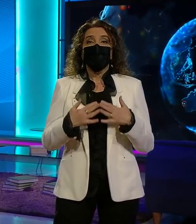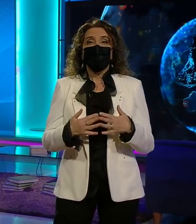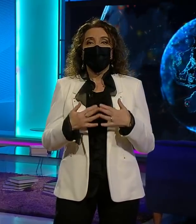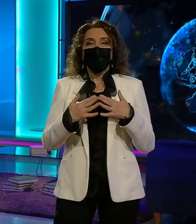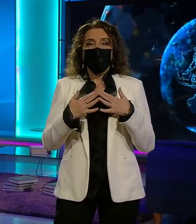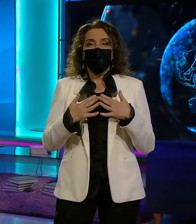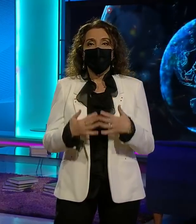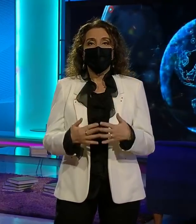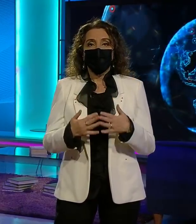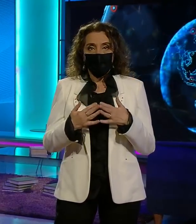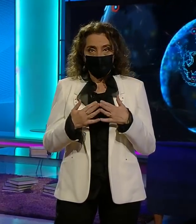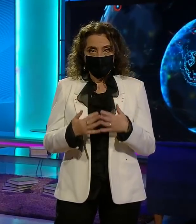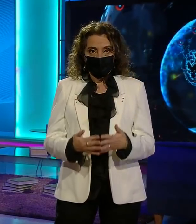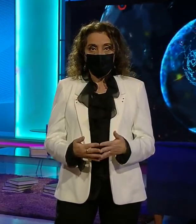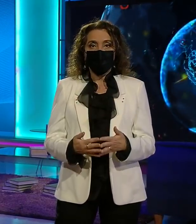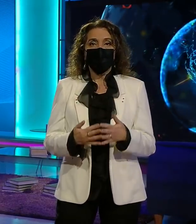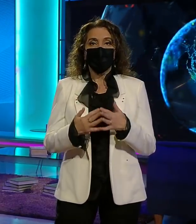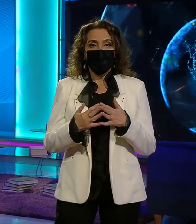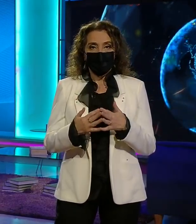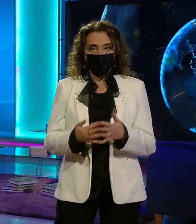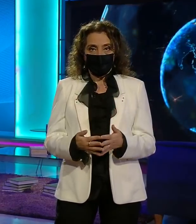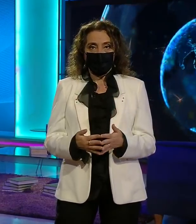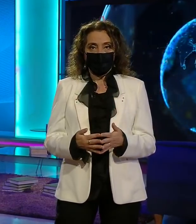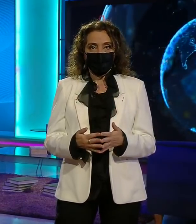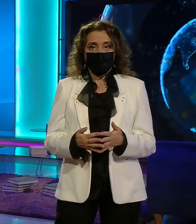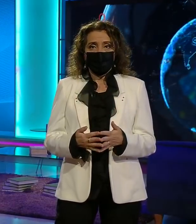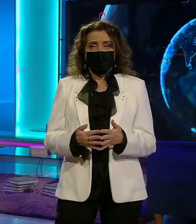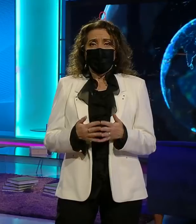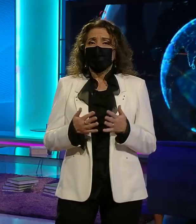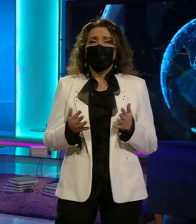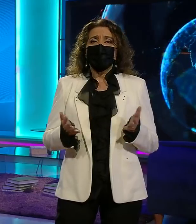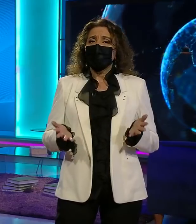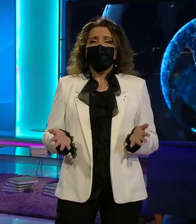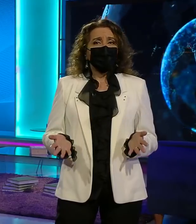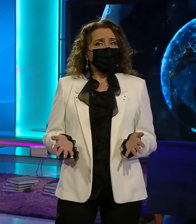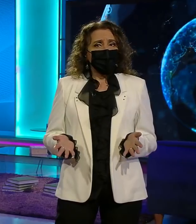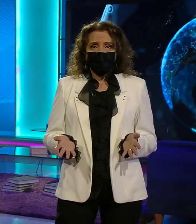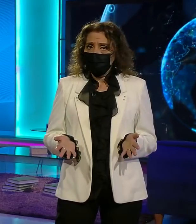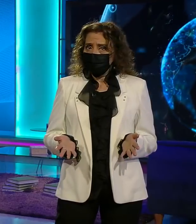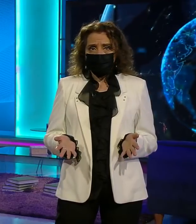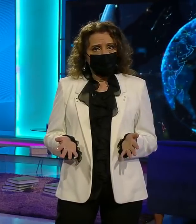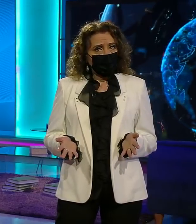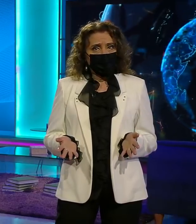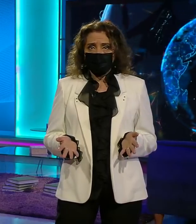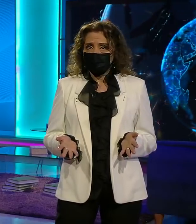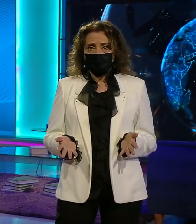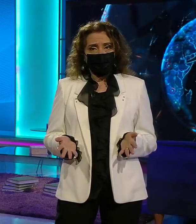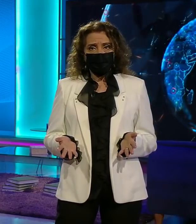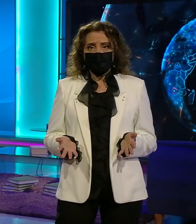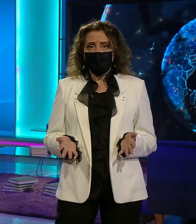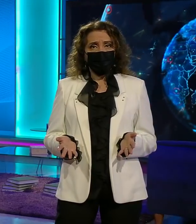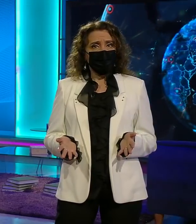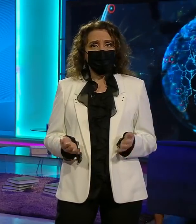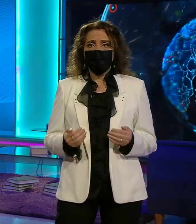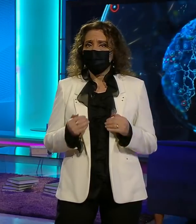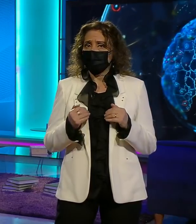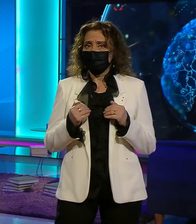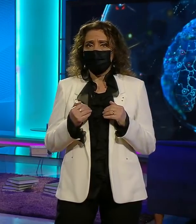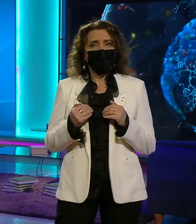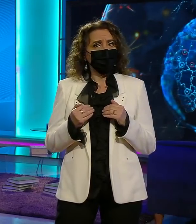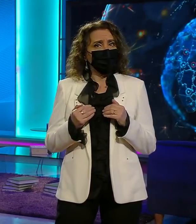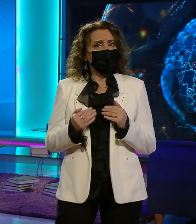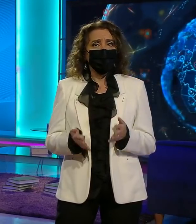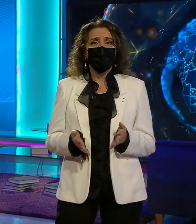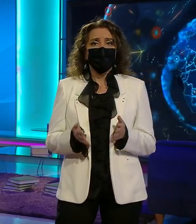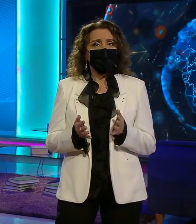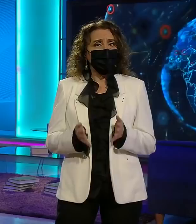la sociedad les debe comprensión y empatía. Entender esa rabia no justifica linchar a sus agresores